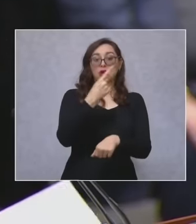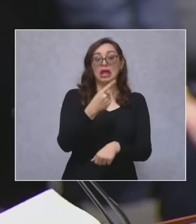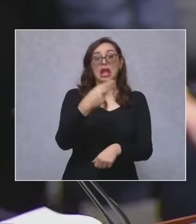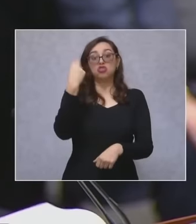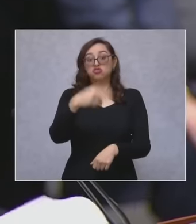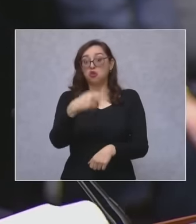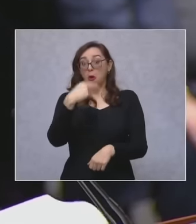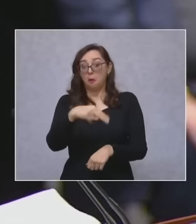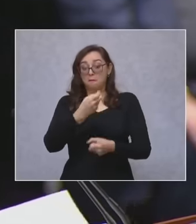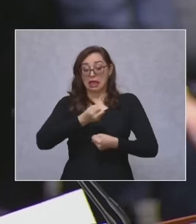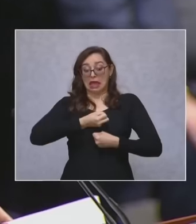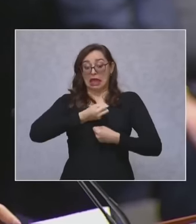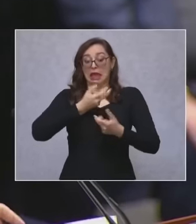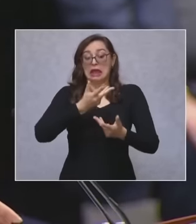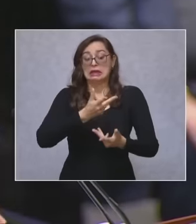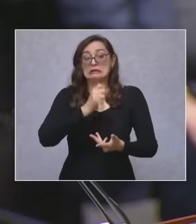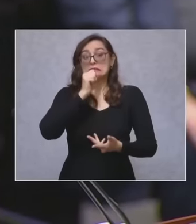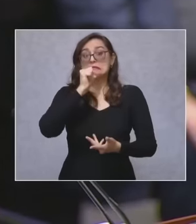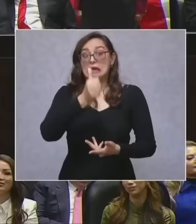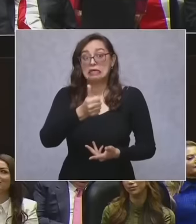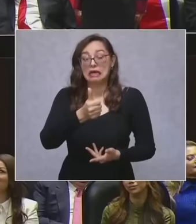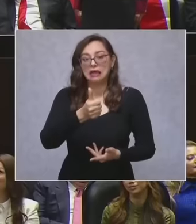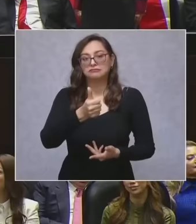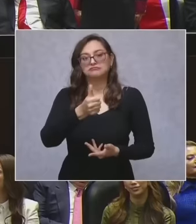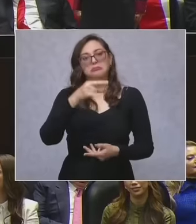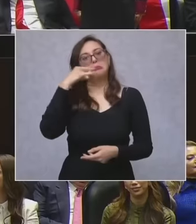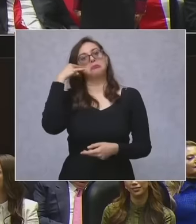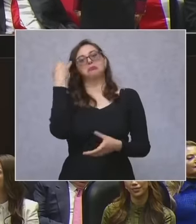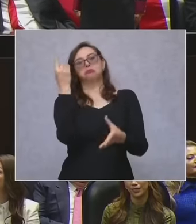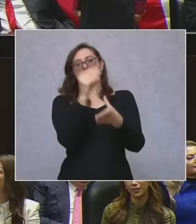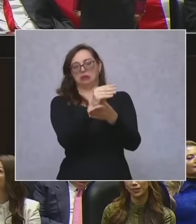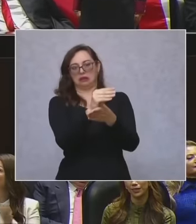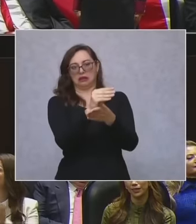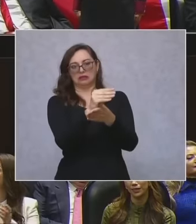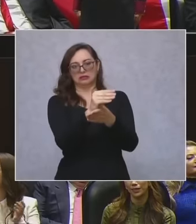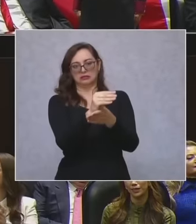nombra existe. Hoy quiero...